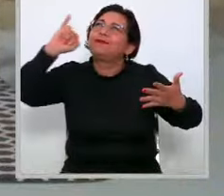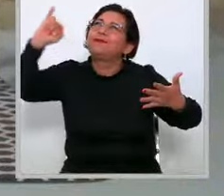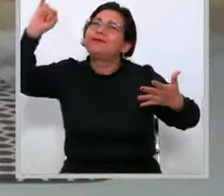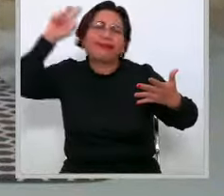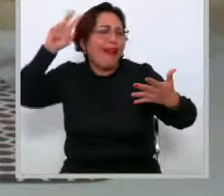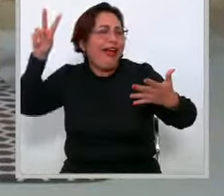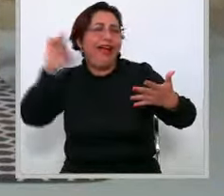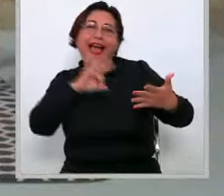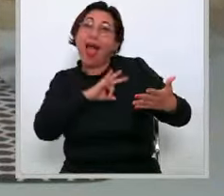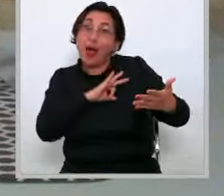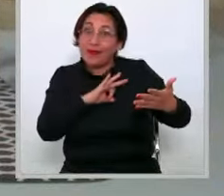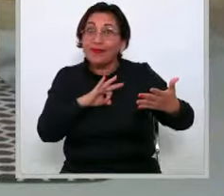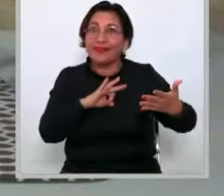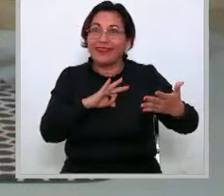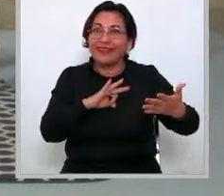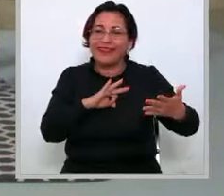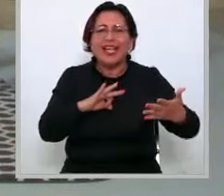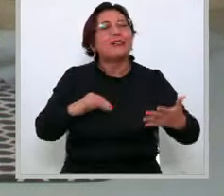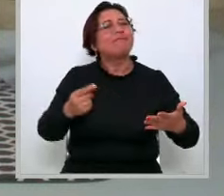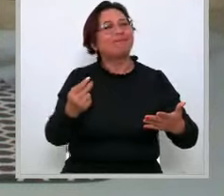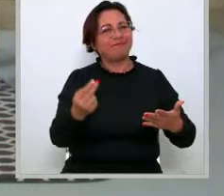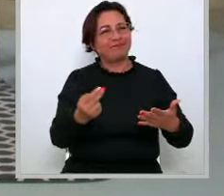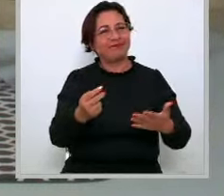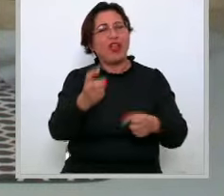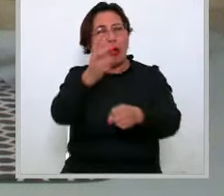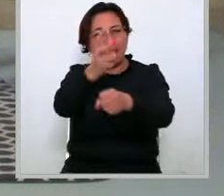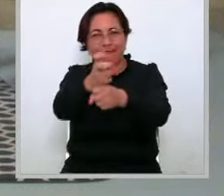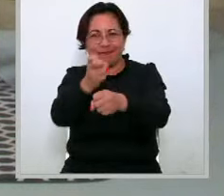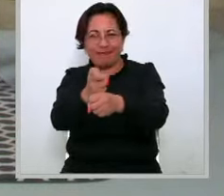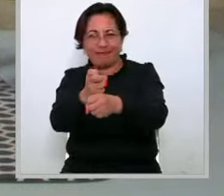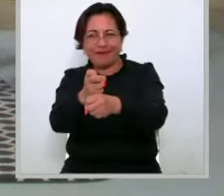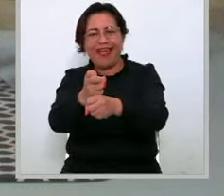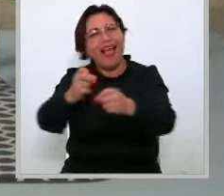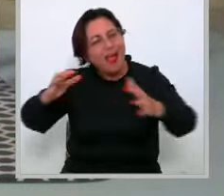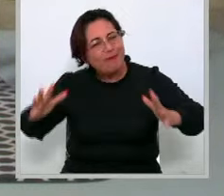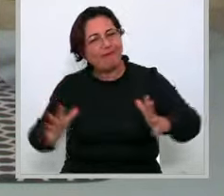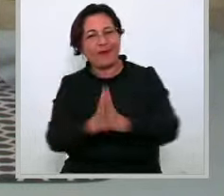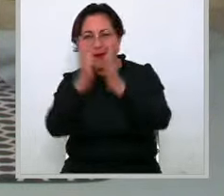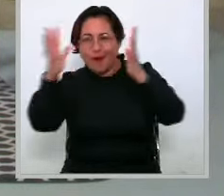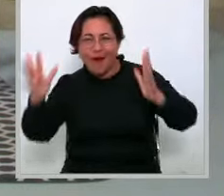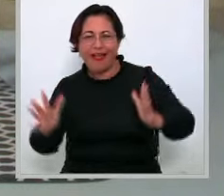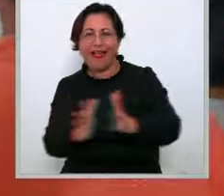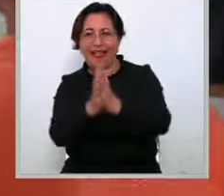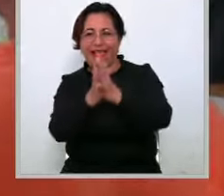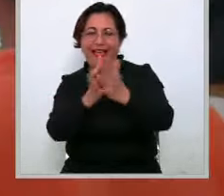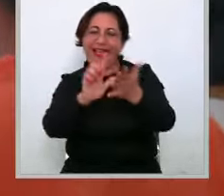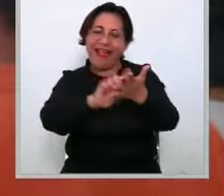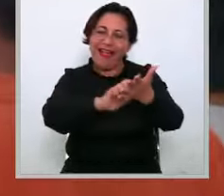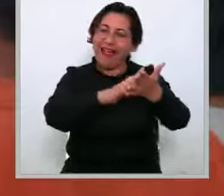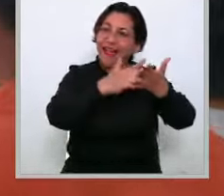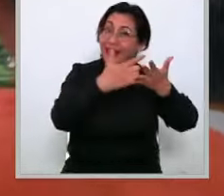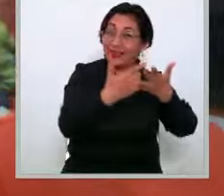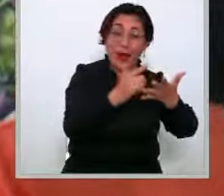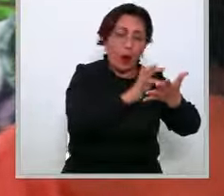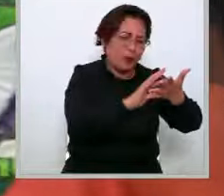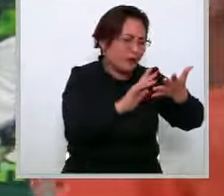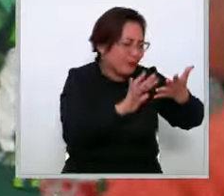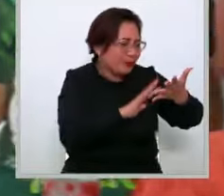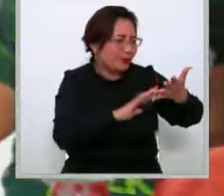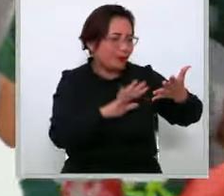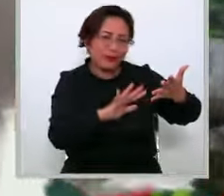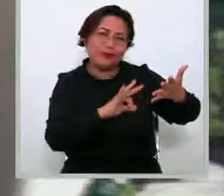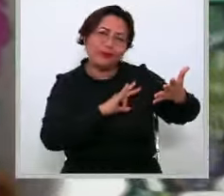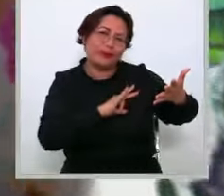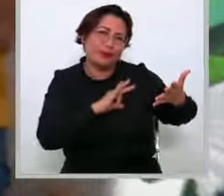¿no? Entonces sí los invitamos a que participen. Todos los viernes de lectura se va a estar implementando, bueno, se está implementando desde hace un año en las